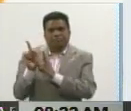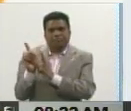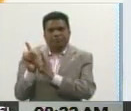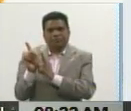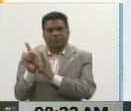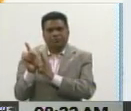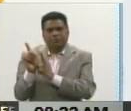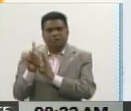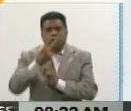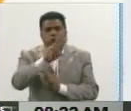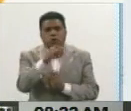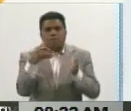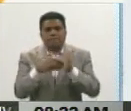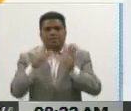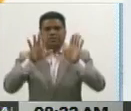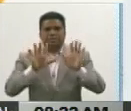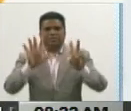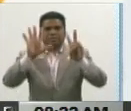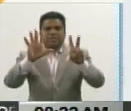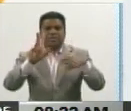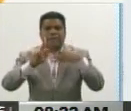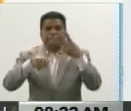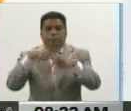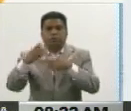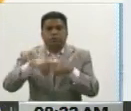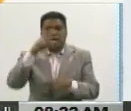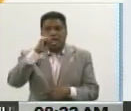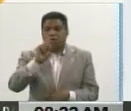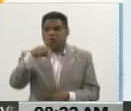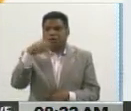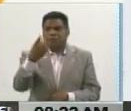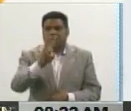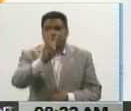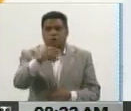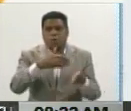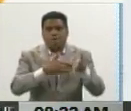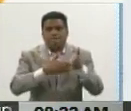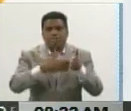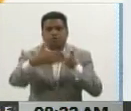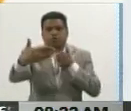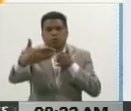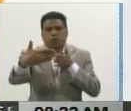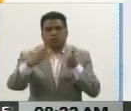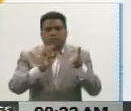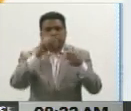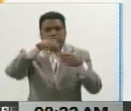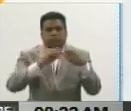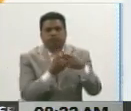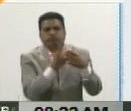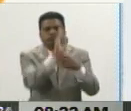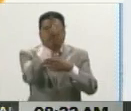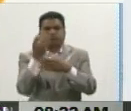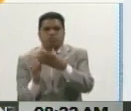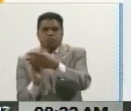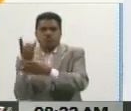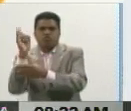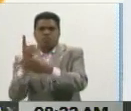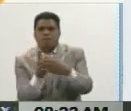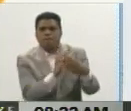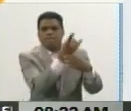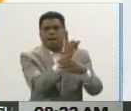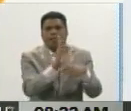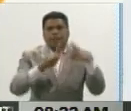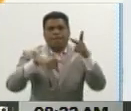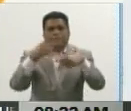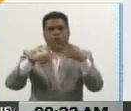Fíjate que el reto es poder producir para el año que viene al menos 2 millones de plantas por la vía de la producción directa de